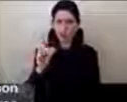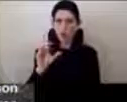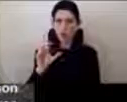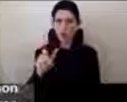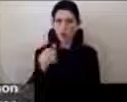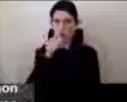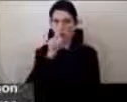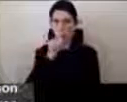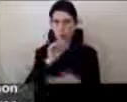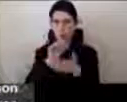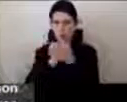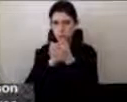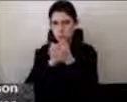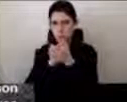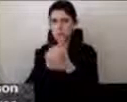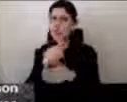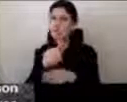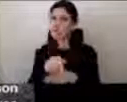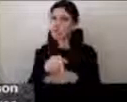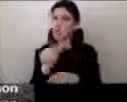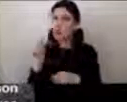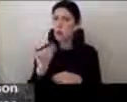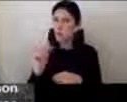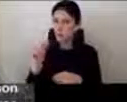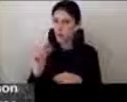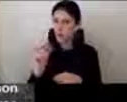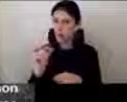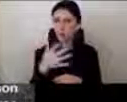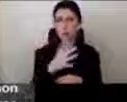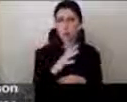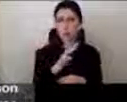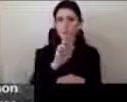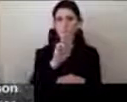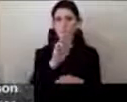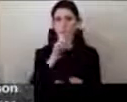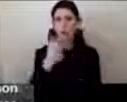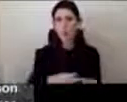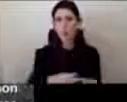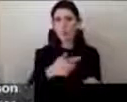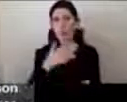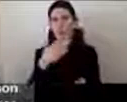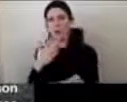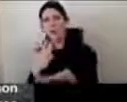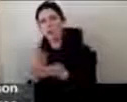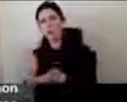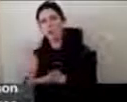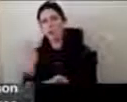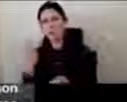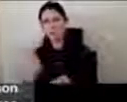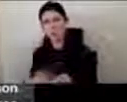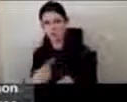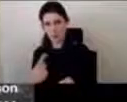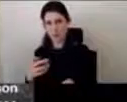son menos costosos, sus valores fluctúan entre los 9.000 y los 12.000 pesos, por lo tanto podrían tener un mejor acceso.